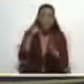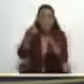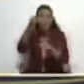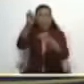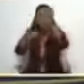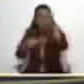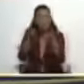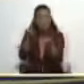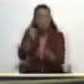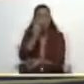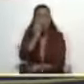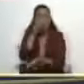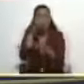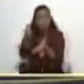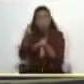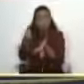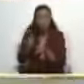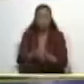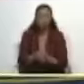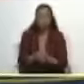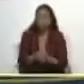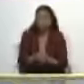justicia.